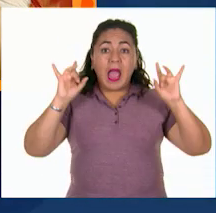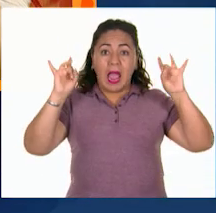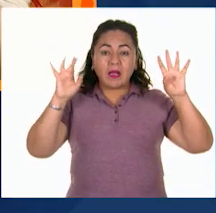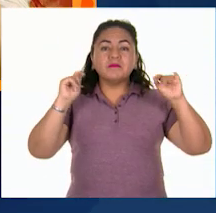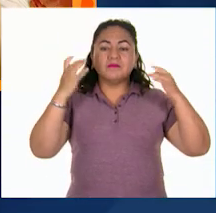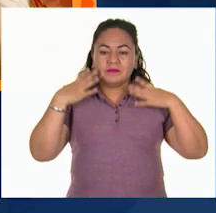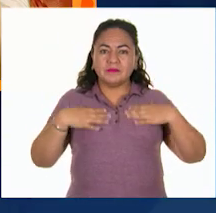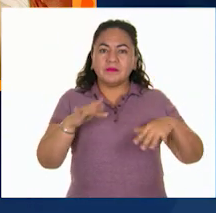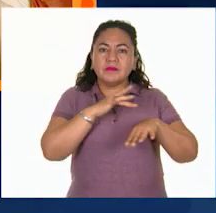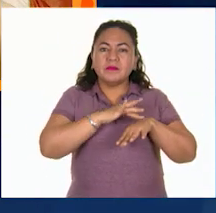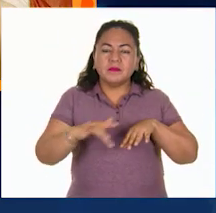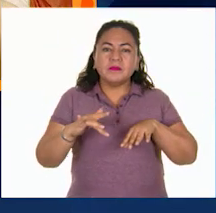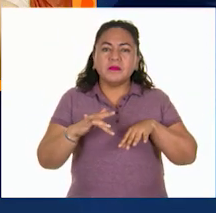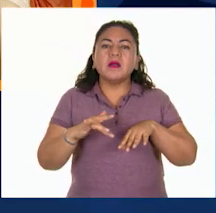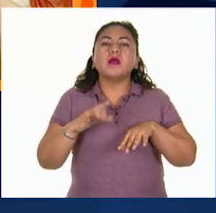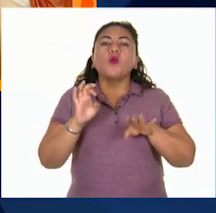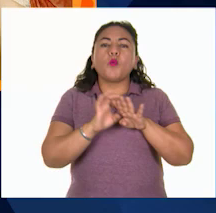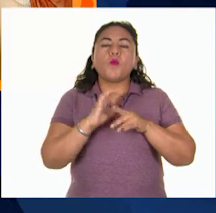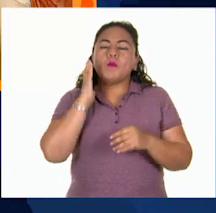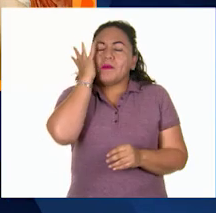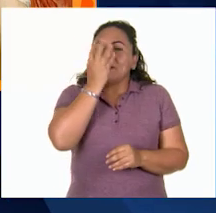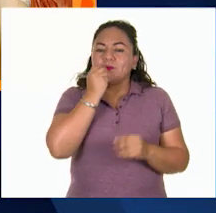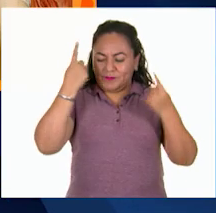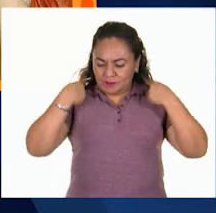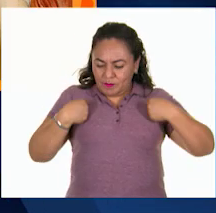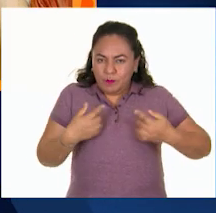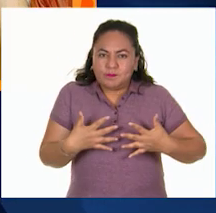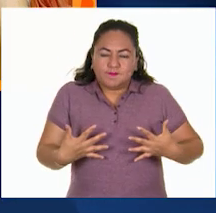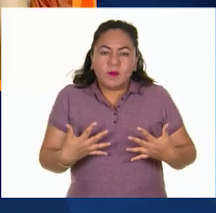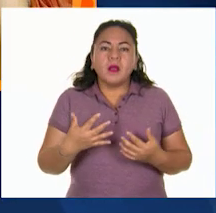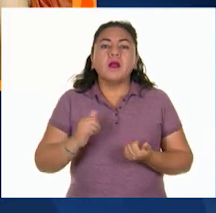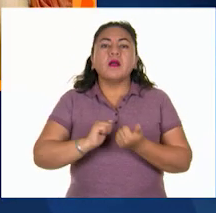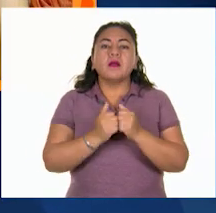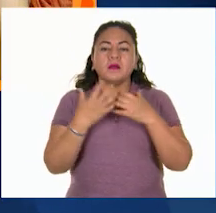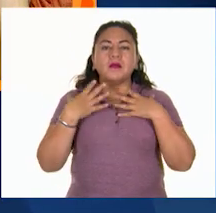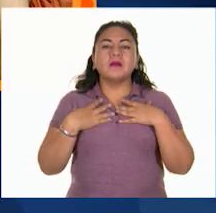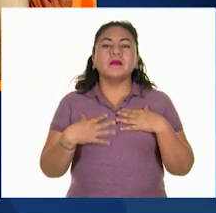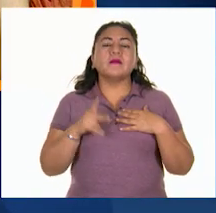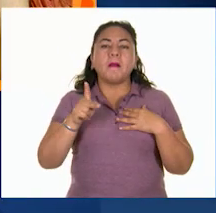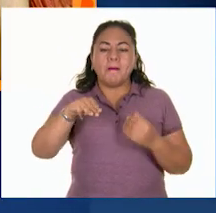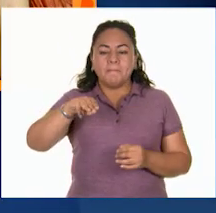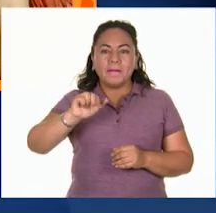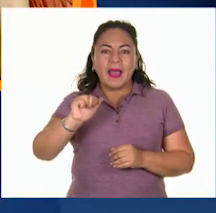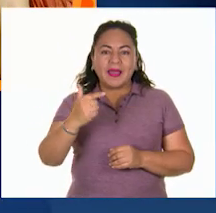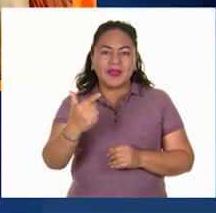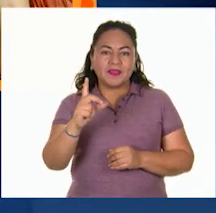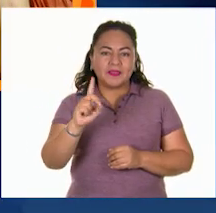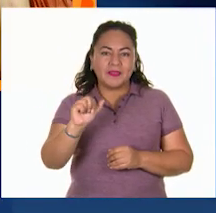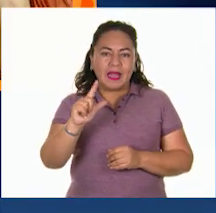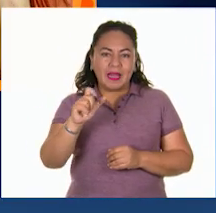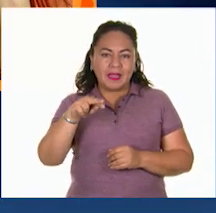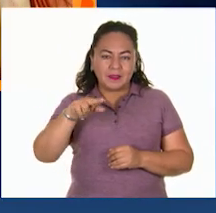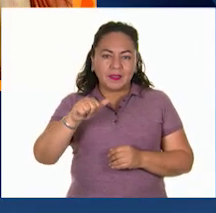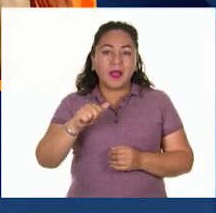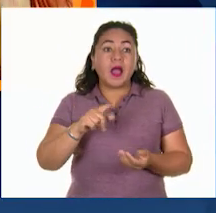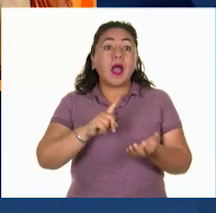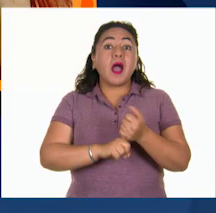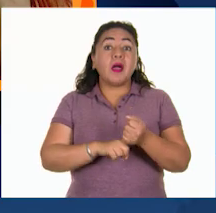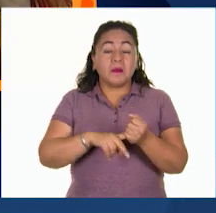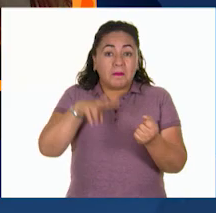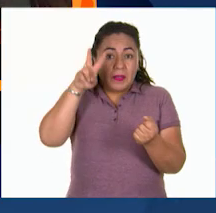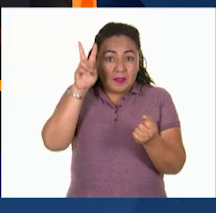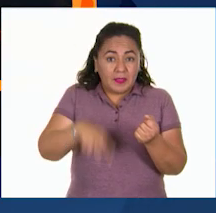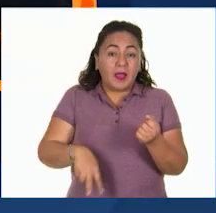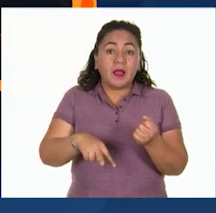desnuda, prostituyéndose en su gordura maravillosa, y que se ha disfrazado de Magdalena, y rizón de rizones a la hora en que la